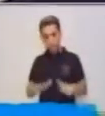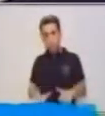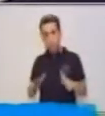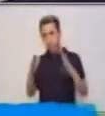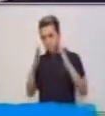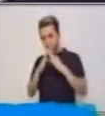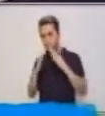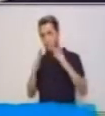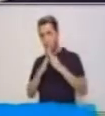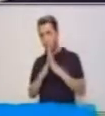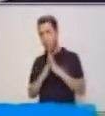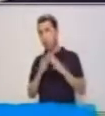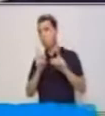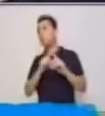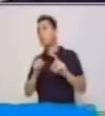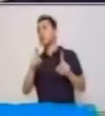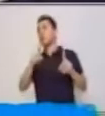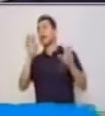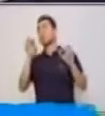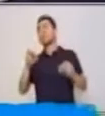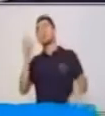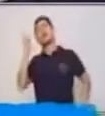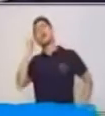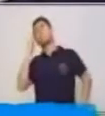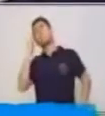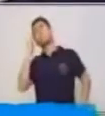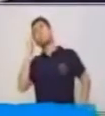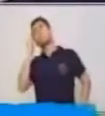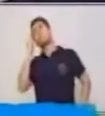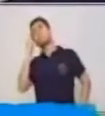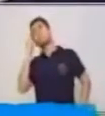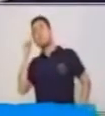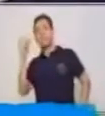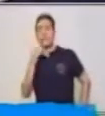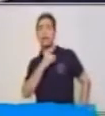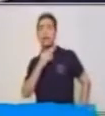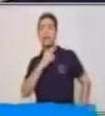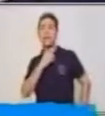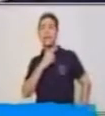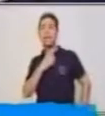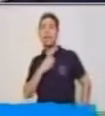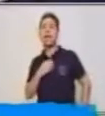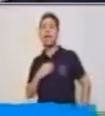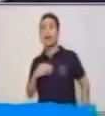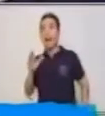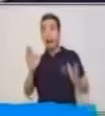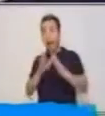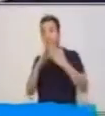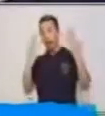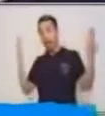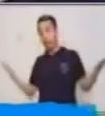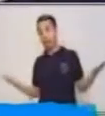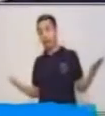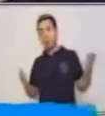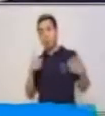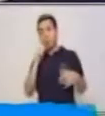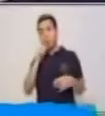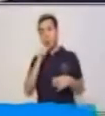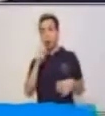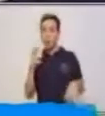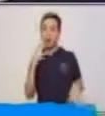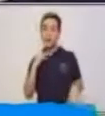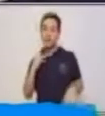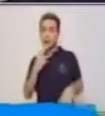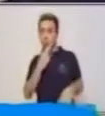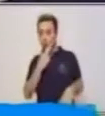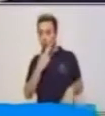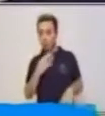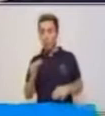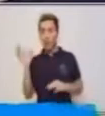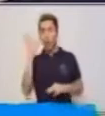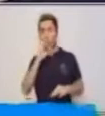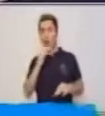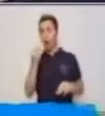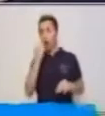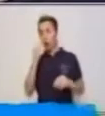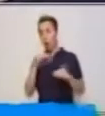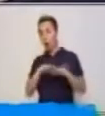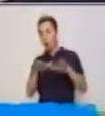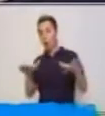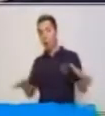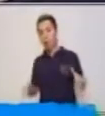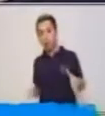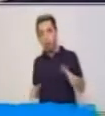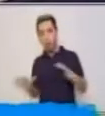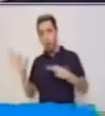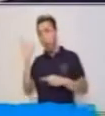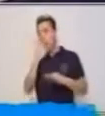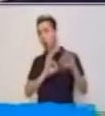persona se le ocurre que quieren abrir un comedor, un restaurante o un centro comercial en